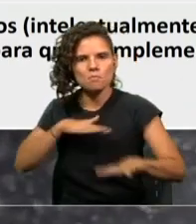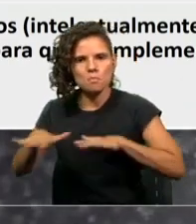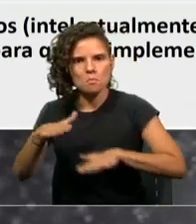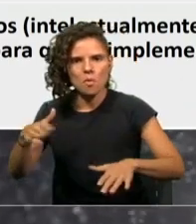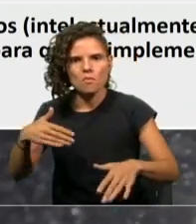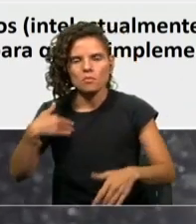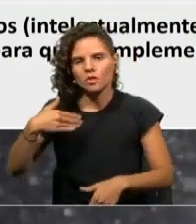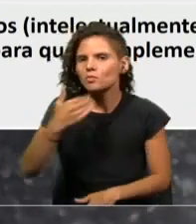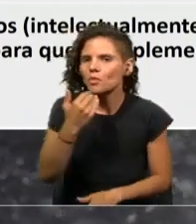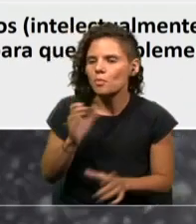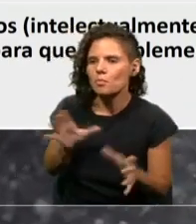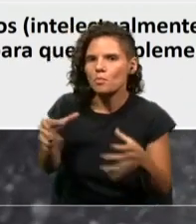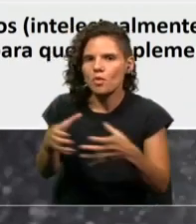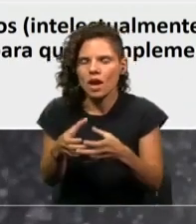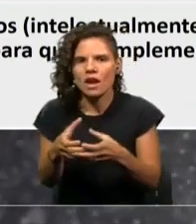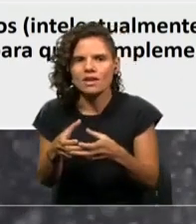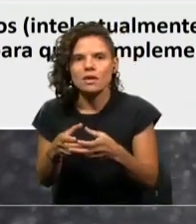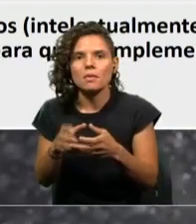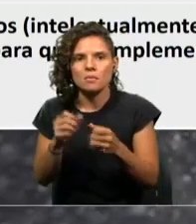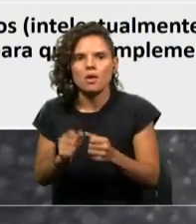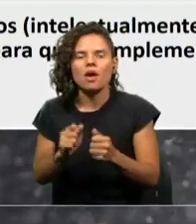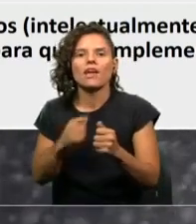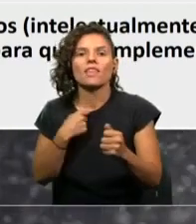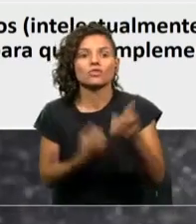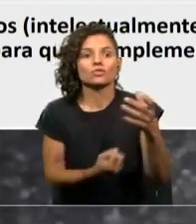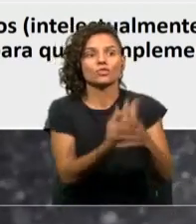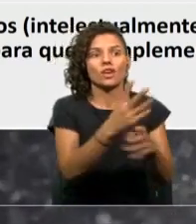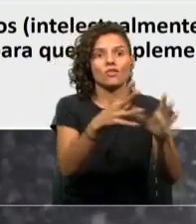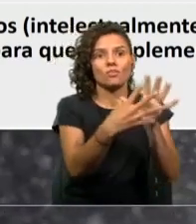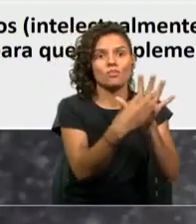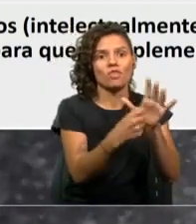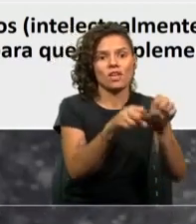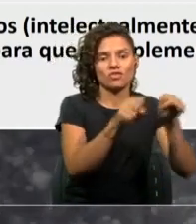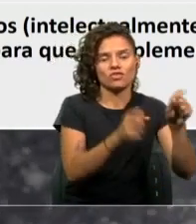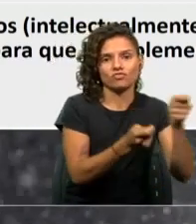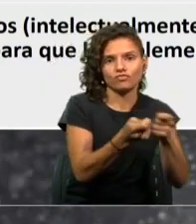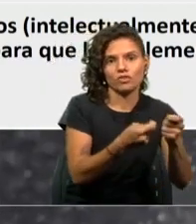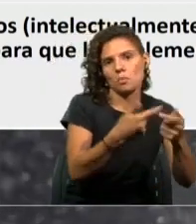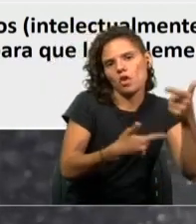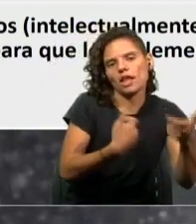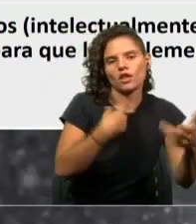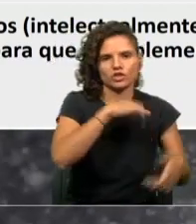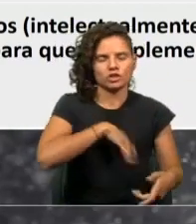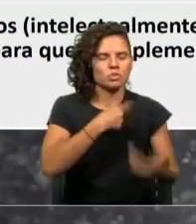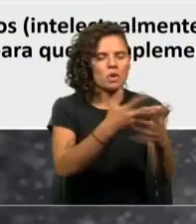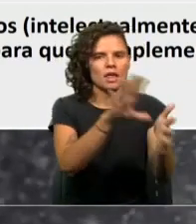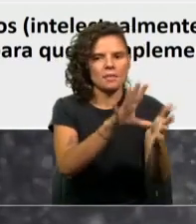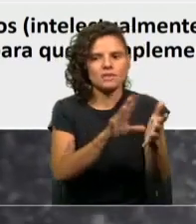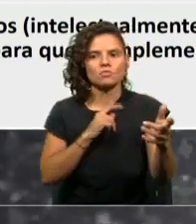en la implementación de un nuevo modelo socioeconómico y o político en Chile u otro país,